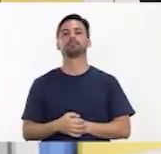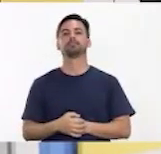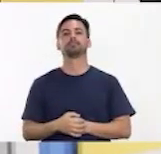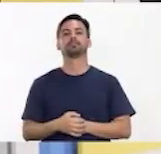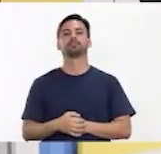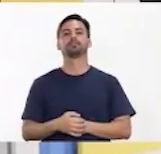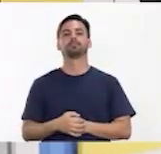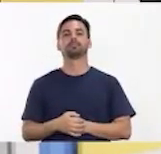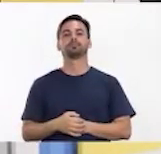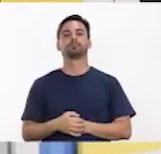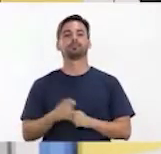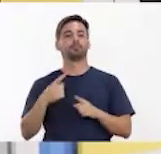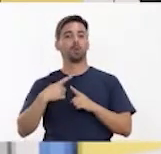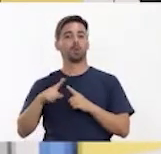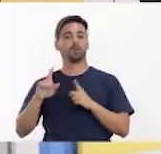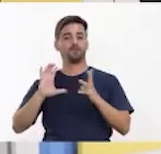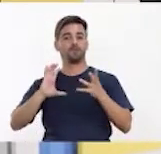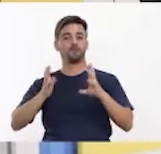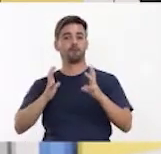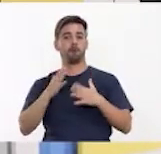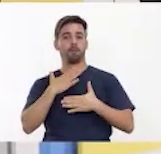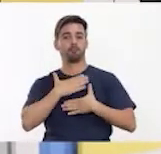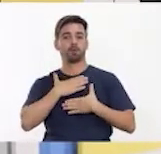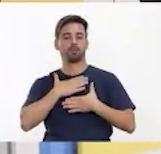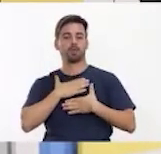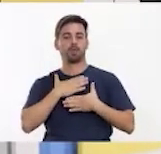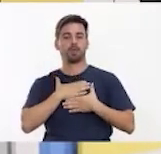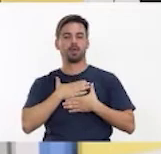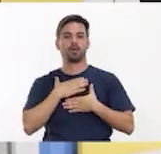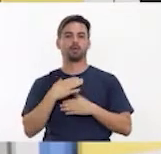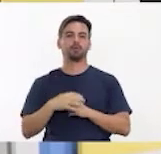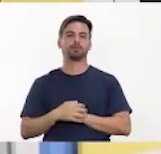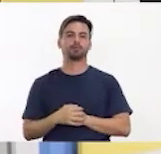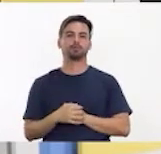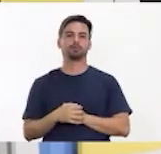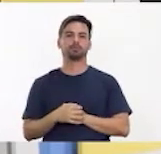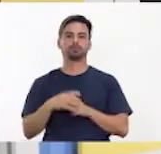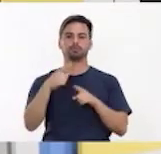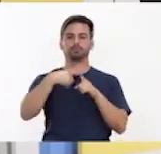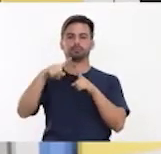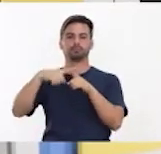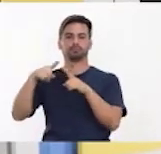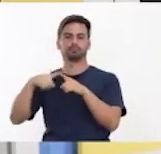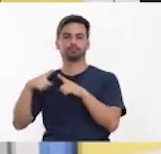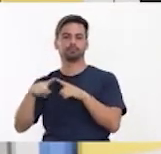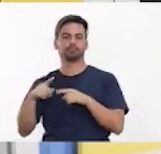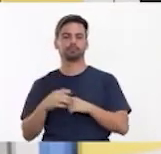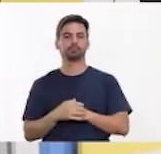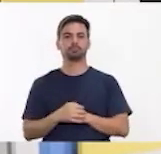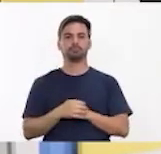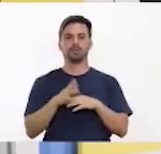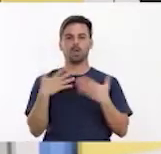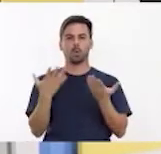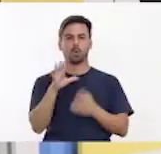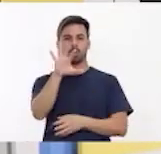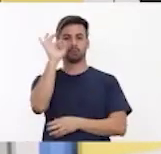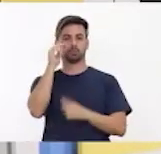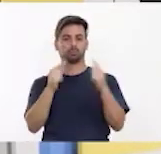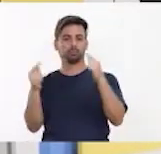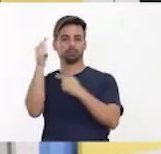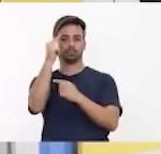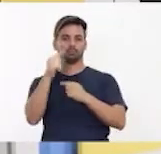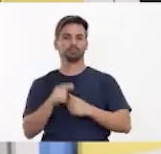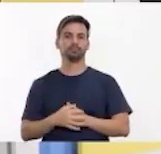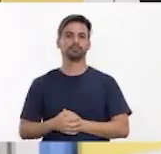nueva Constitución, las formas de propiedad, y dentro de esa diversidad de formas de propiedad, ¿cuál es